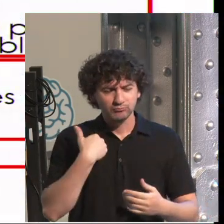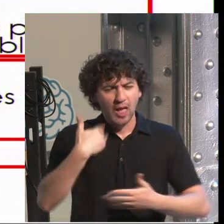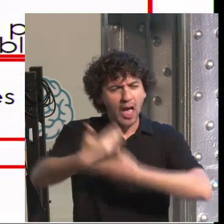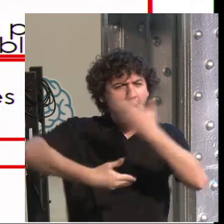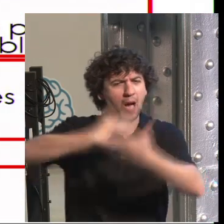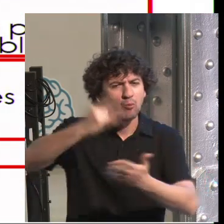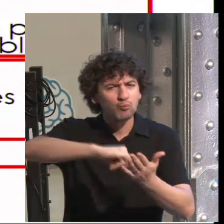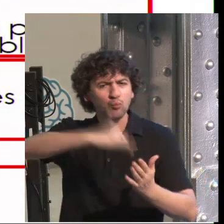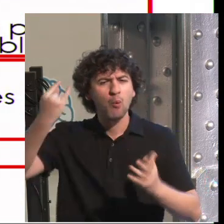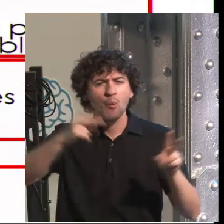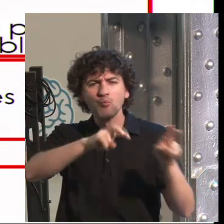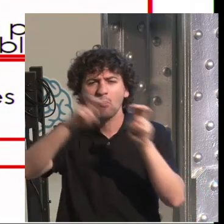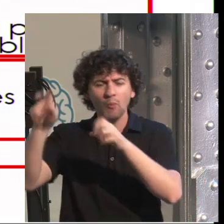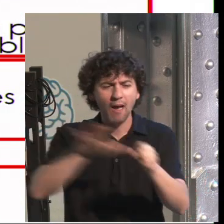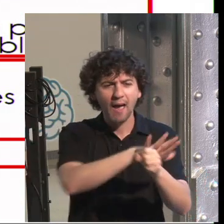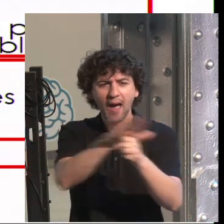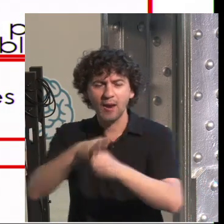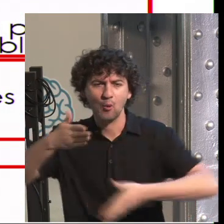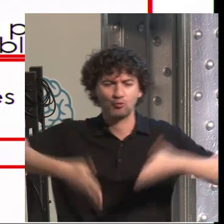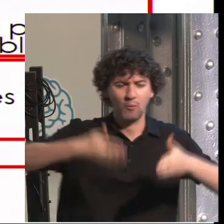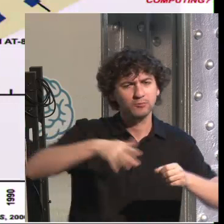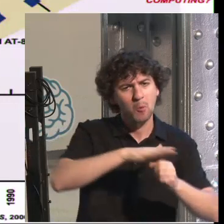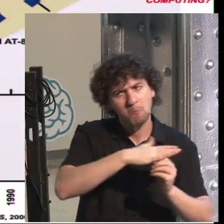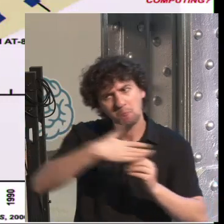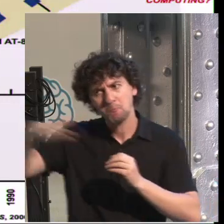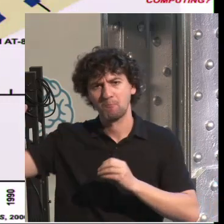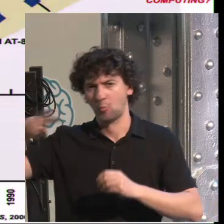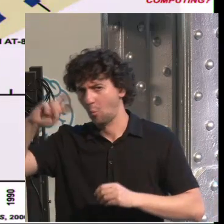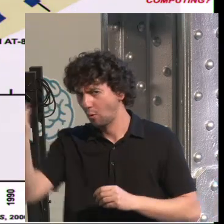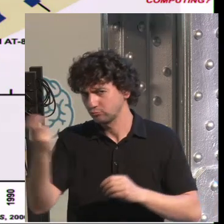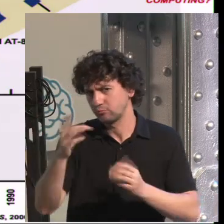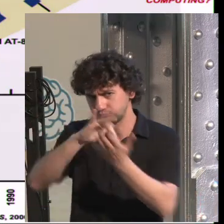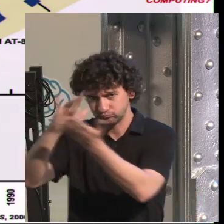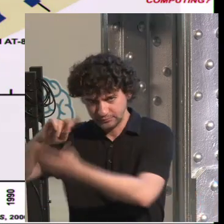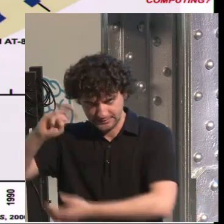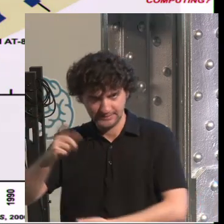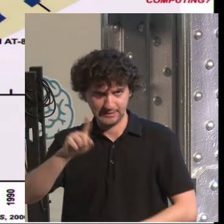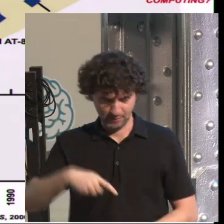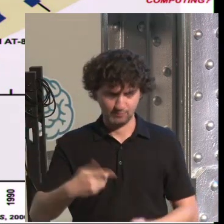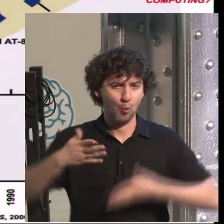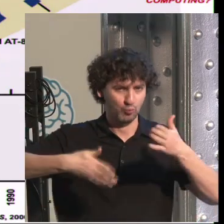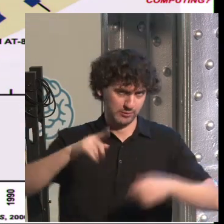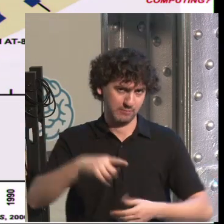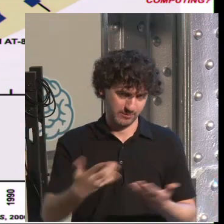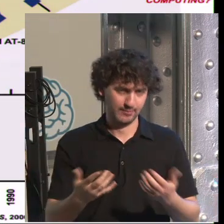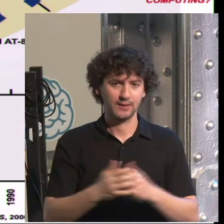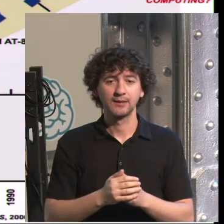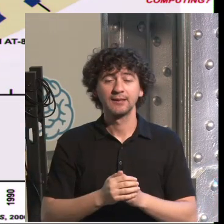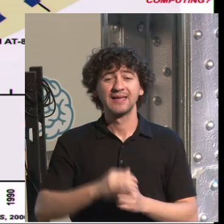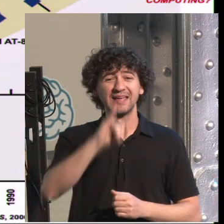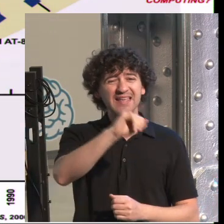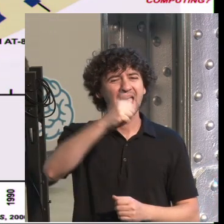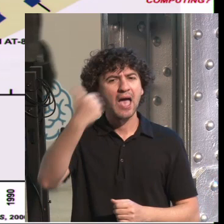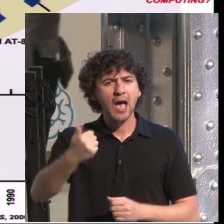están produciendo en muchas áreas más allá de la robótica, que también voy a mostrar un poquito de robótica. ¿Por qué estamos hablando tanto de inteligencia